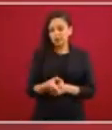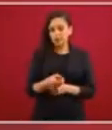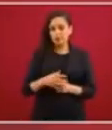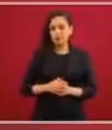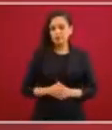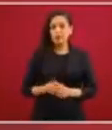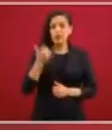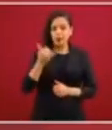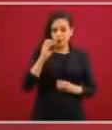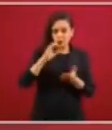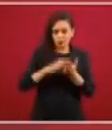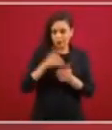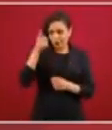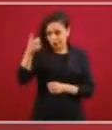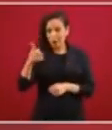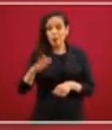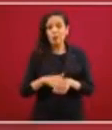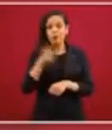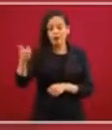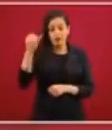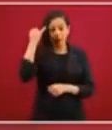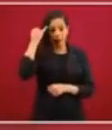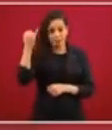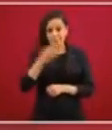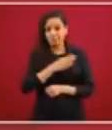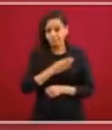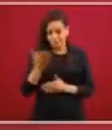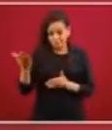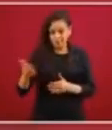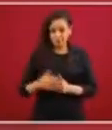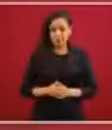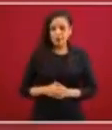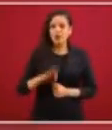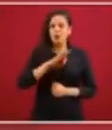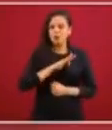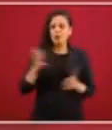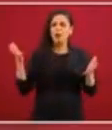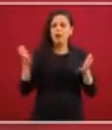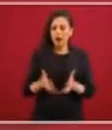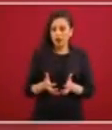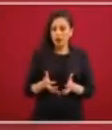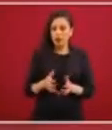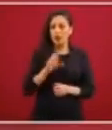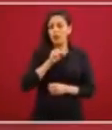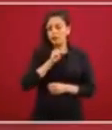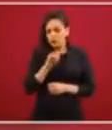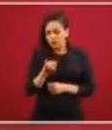a usted por la idea. Esto lo podemos lograr sí y solo sí